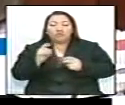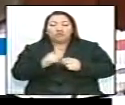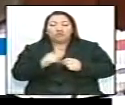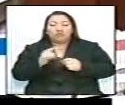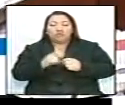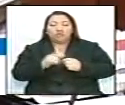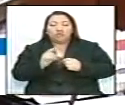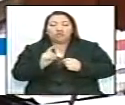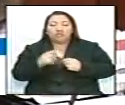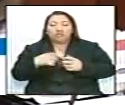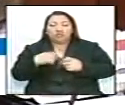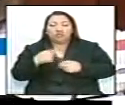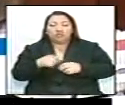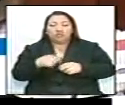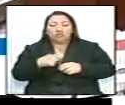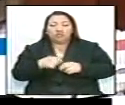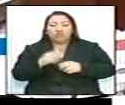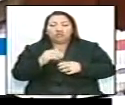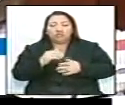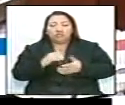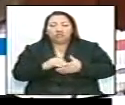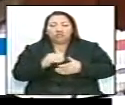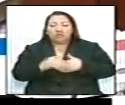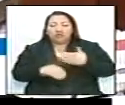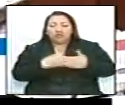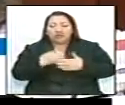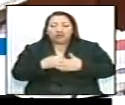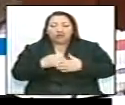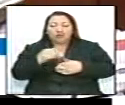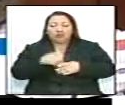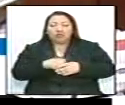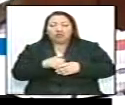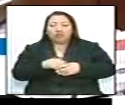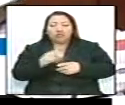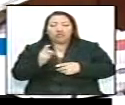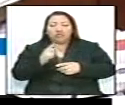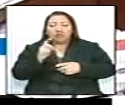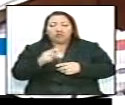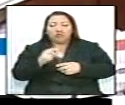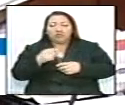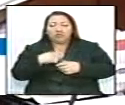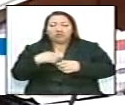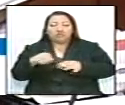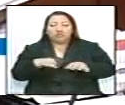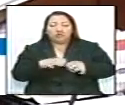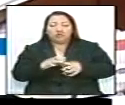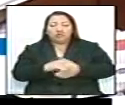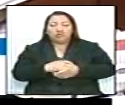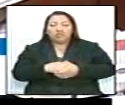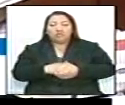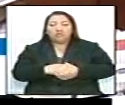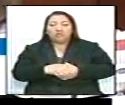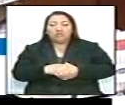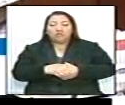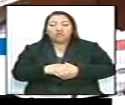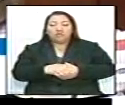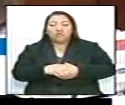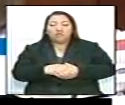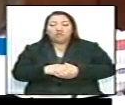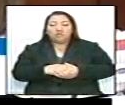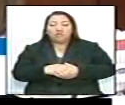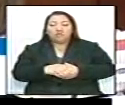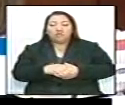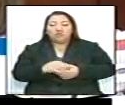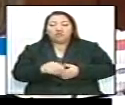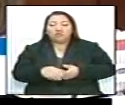querían retrasar el proceso electoral que urgentemente debía ser convocado. Y ahora estamos,